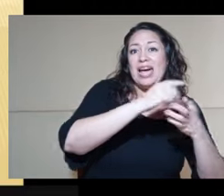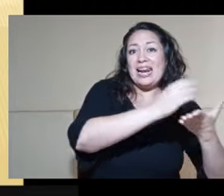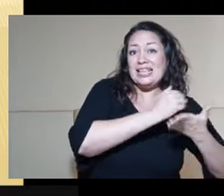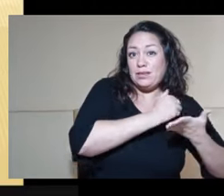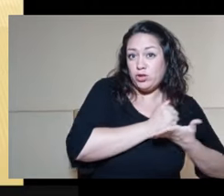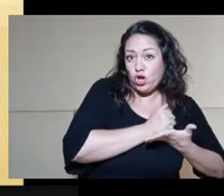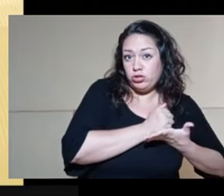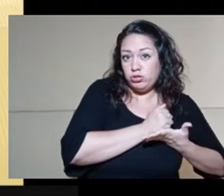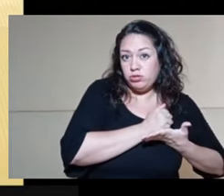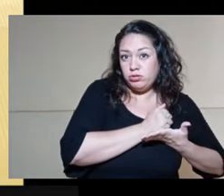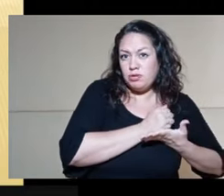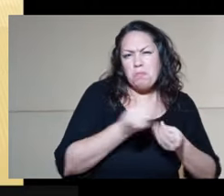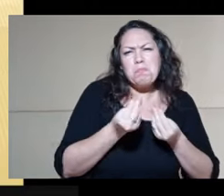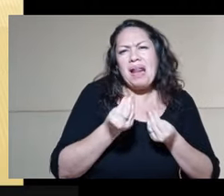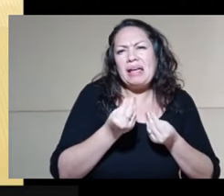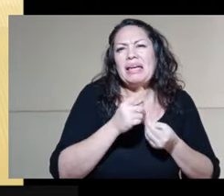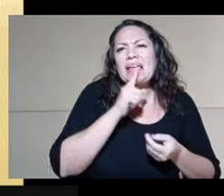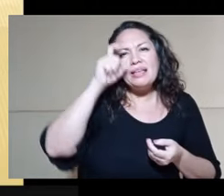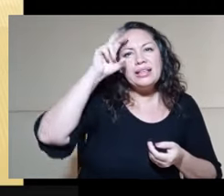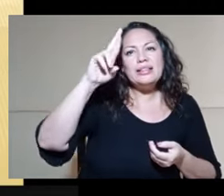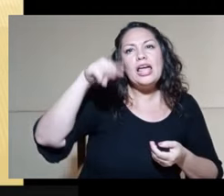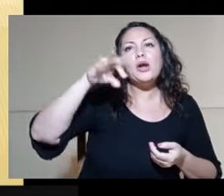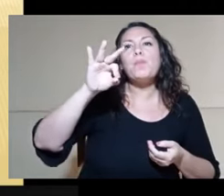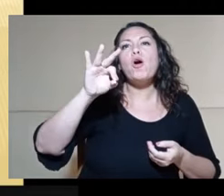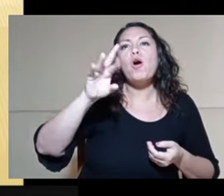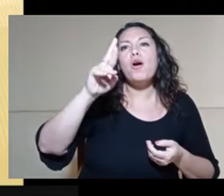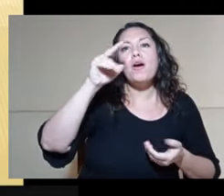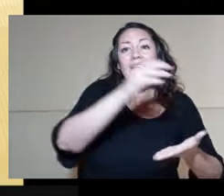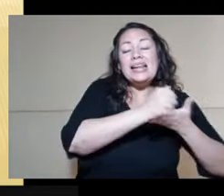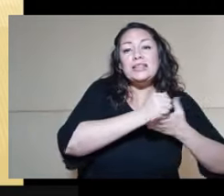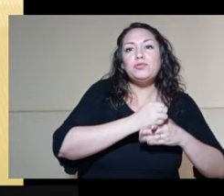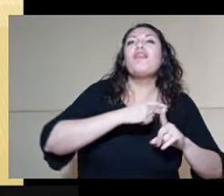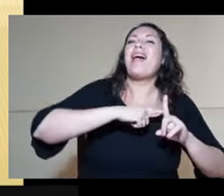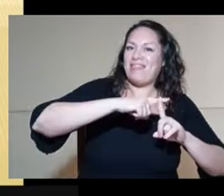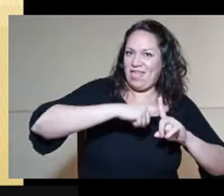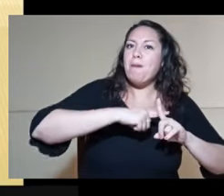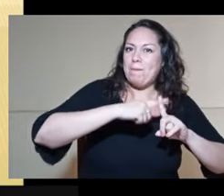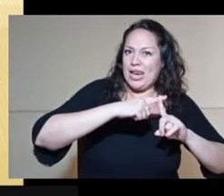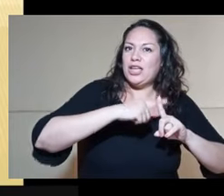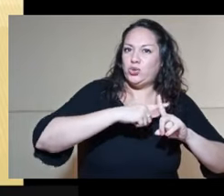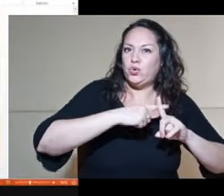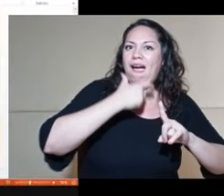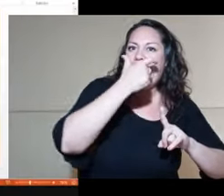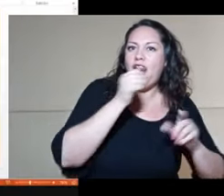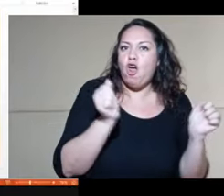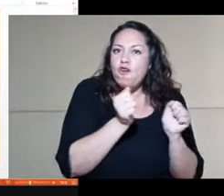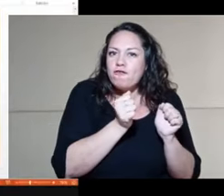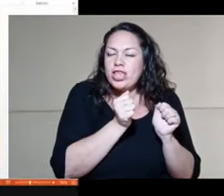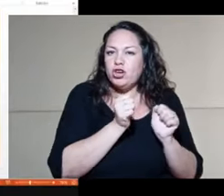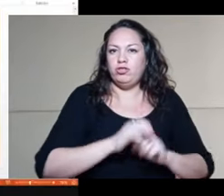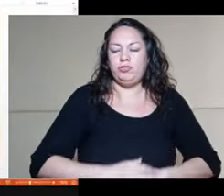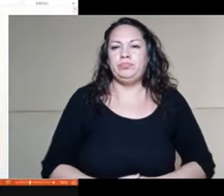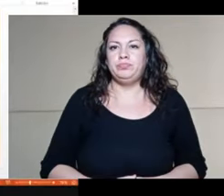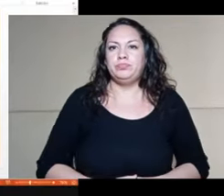se llaman así, termorreceptores, que ¿para qué serán los termorreceptores? Para la temperatura. Muy bien,